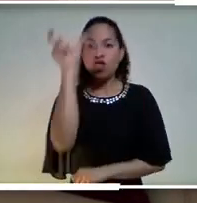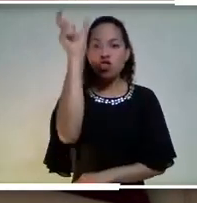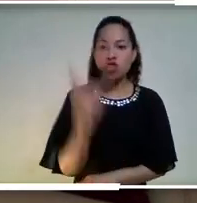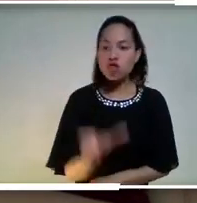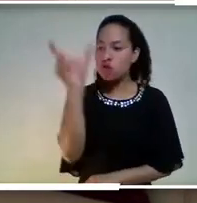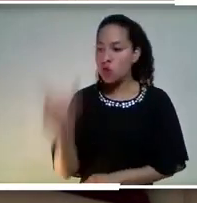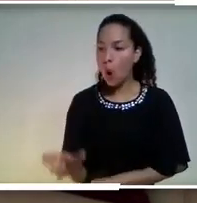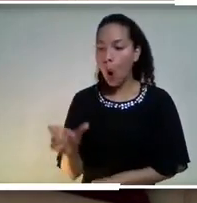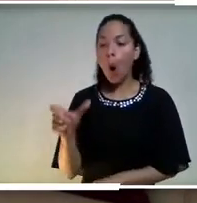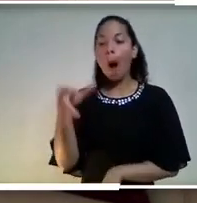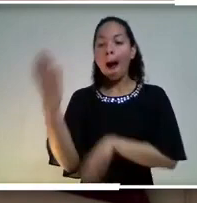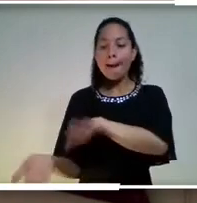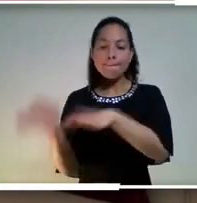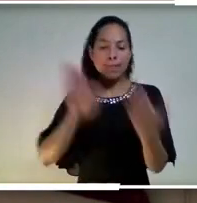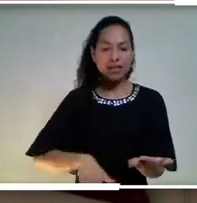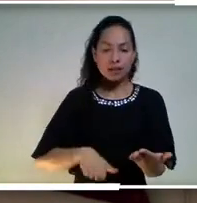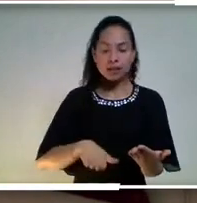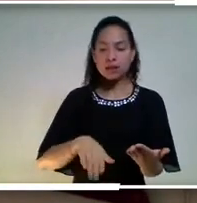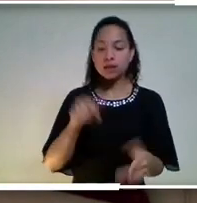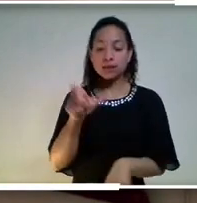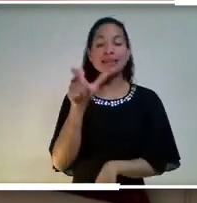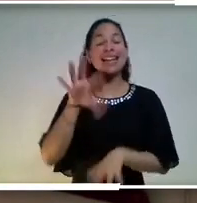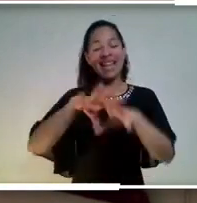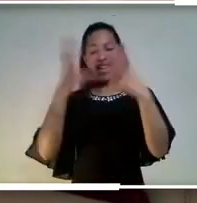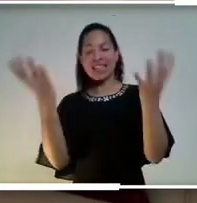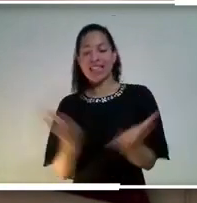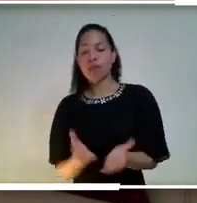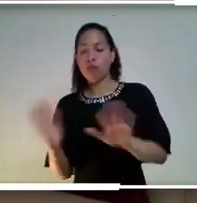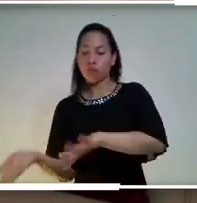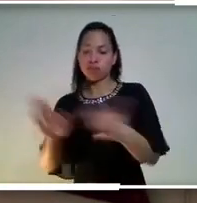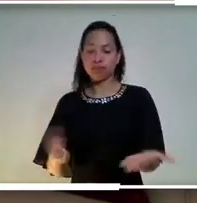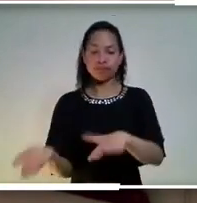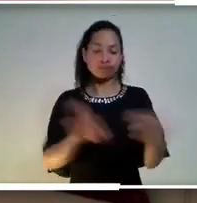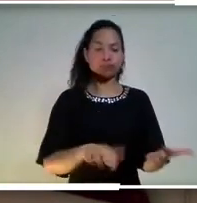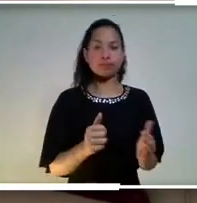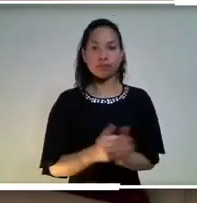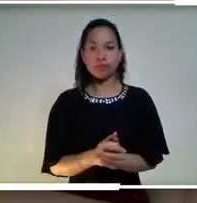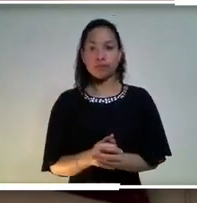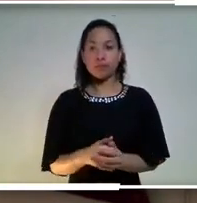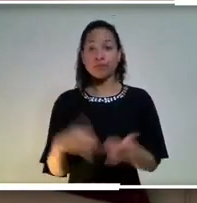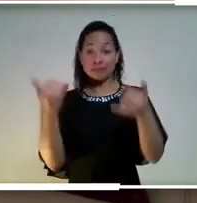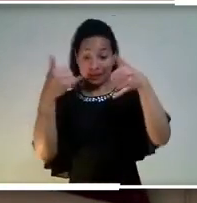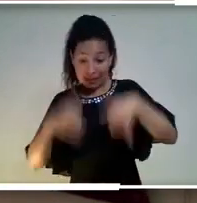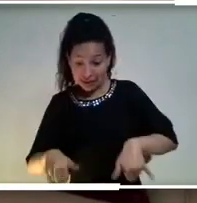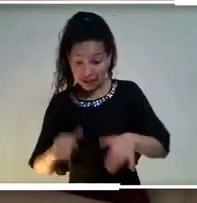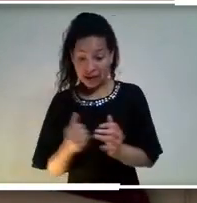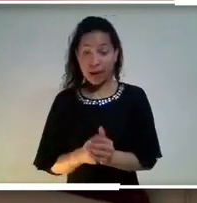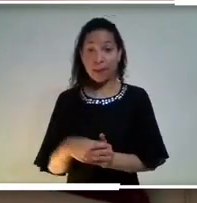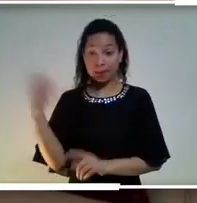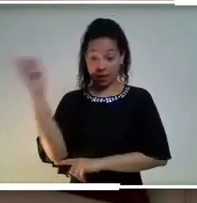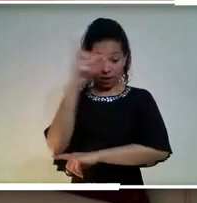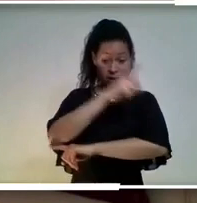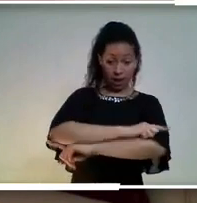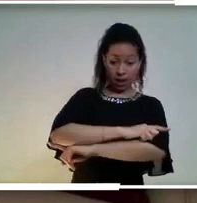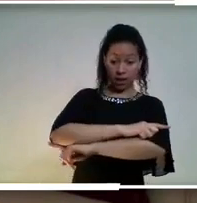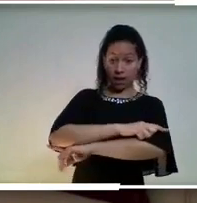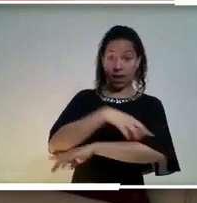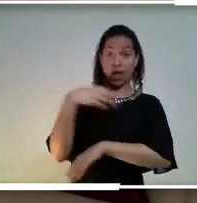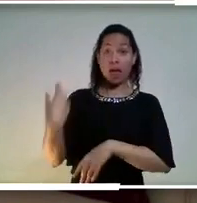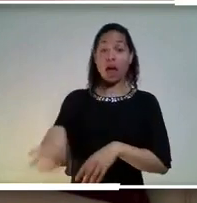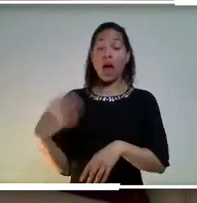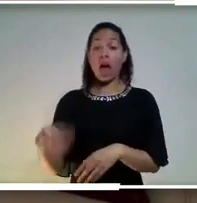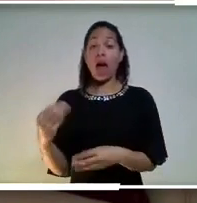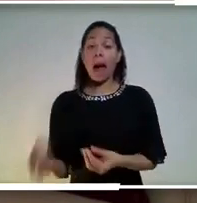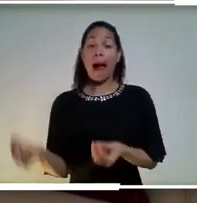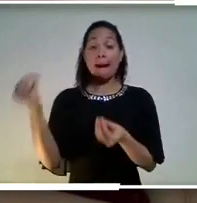7200 habrán muerto al terminar el día más de 150.000 personas han muerto y al